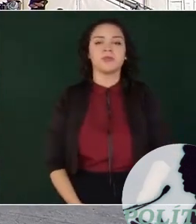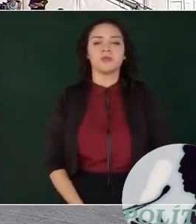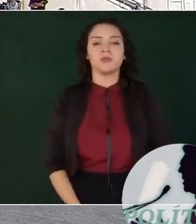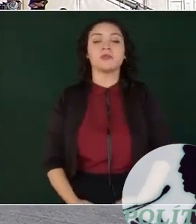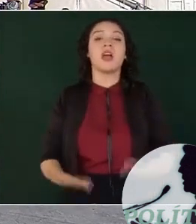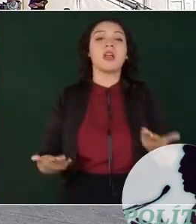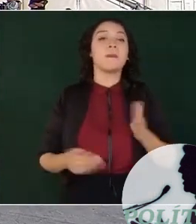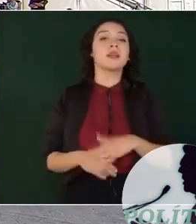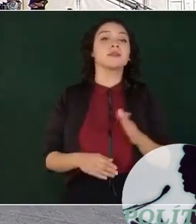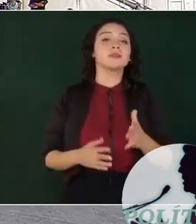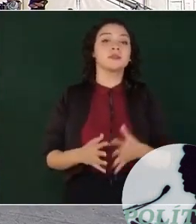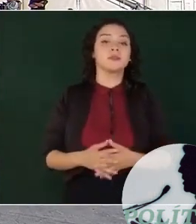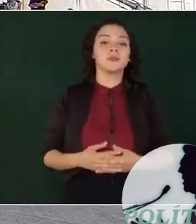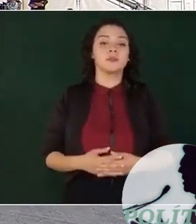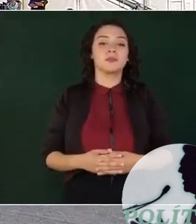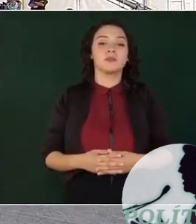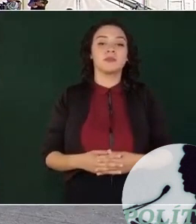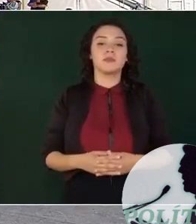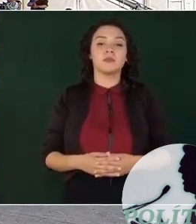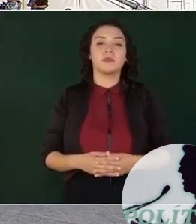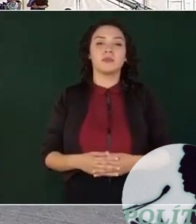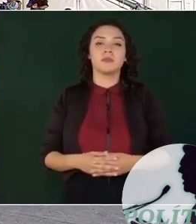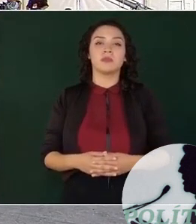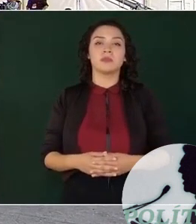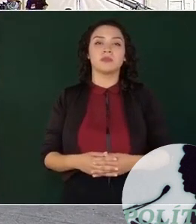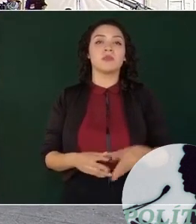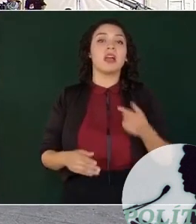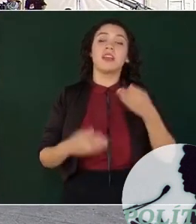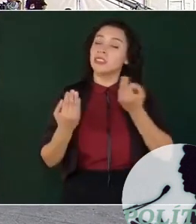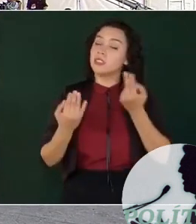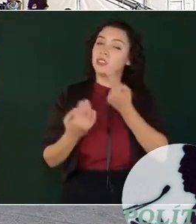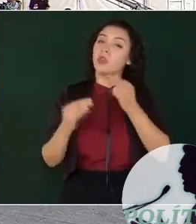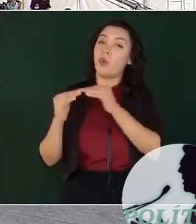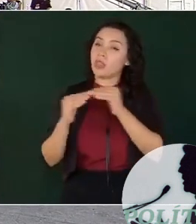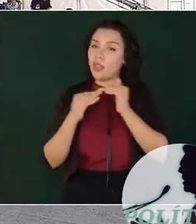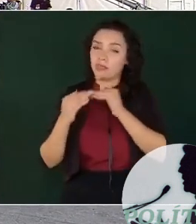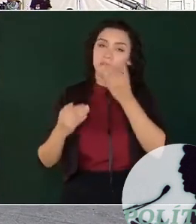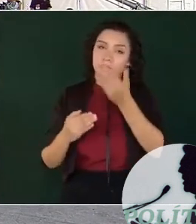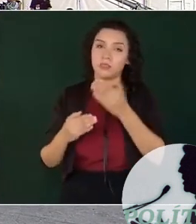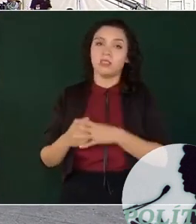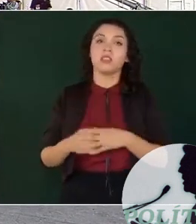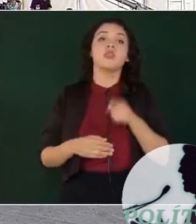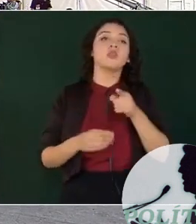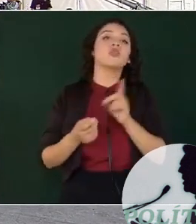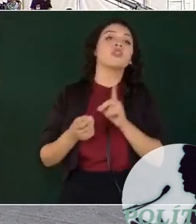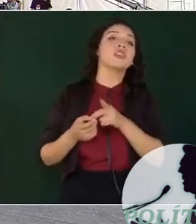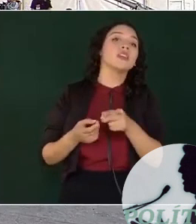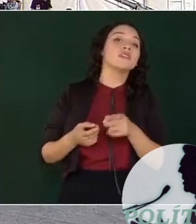A ver, pero vamos a que haya igualdad de género. ¿Tú de dónde eres,